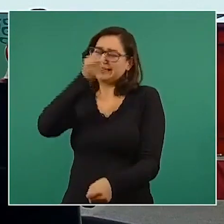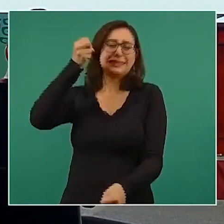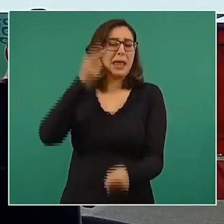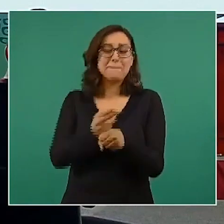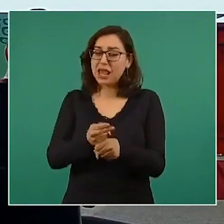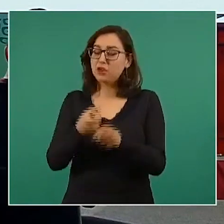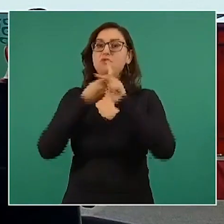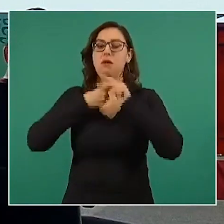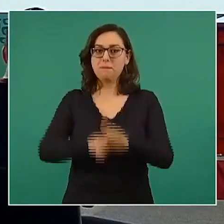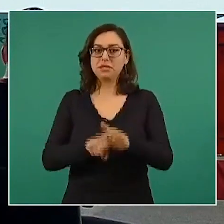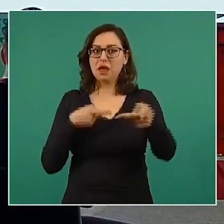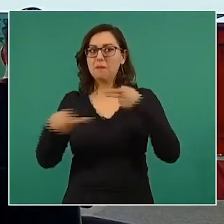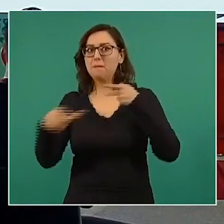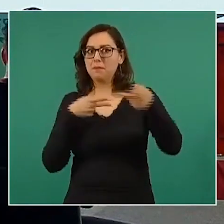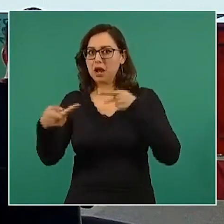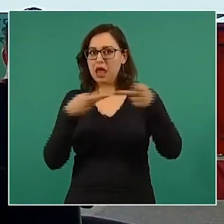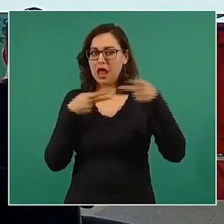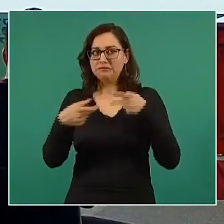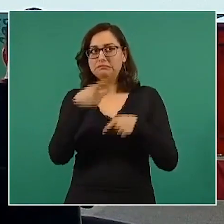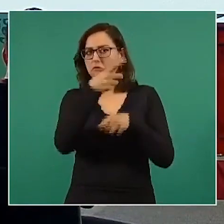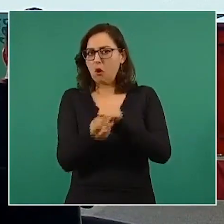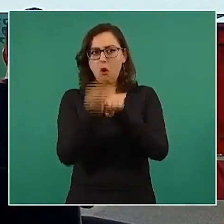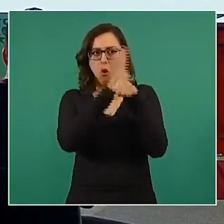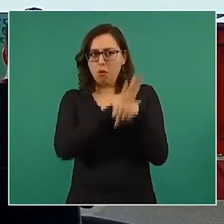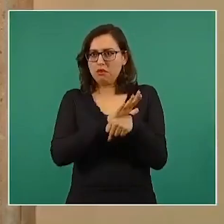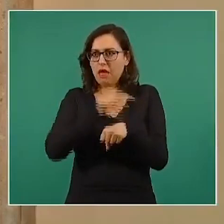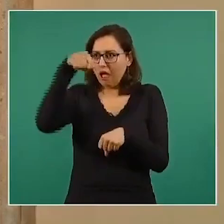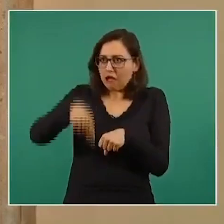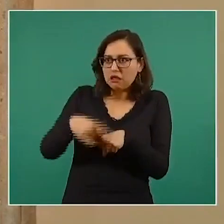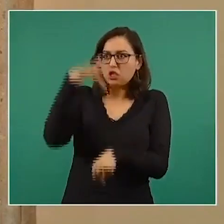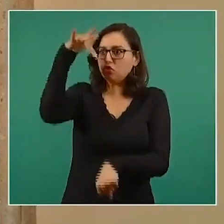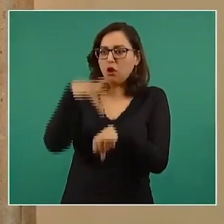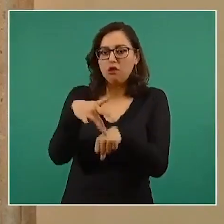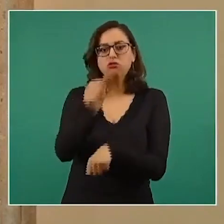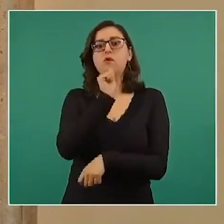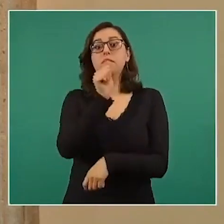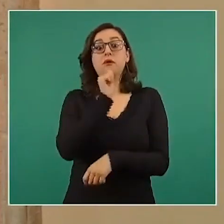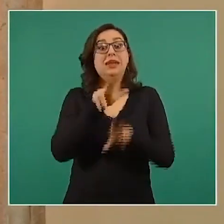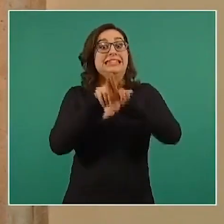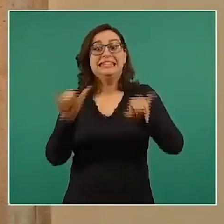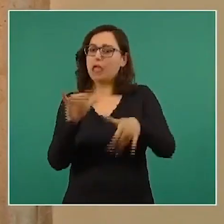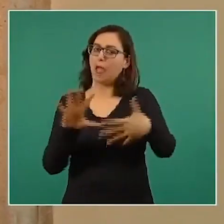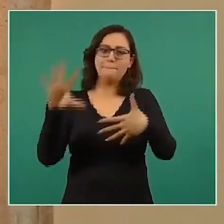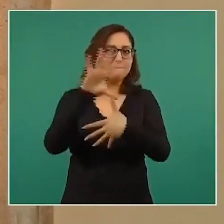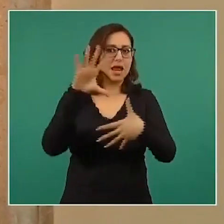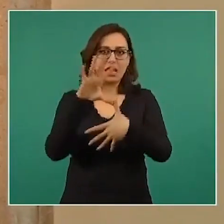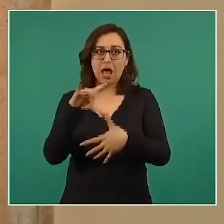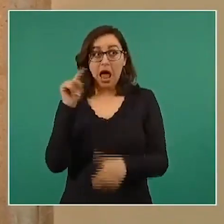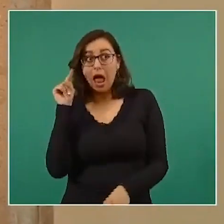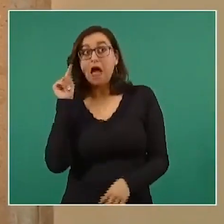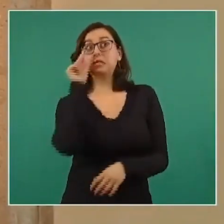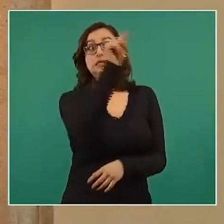que pudiéramos tener COVID-19 en el territorio nacional o incluso en el continente americano. Cuando la epidemia solo estaba en